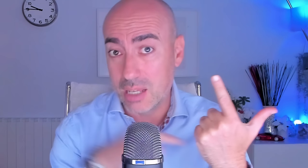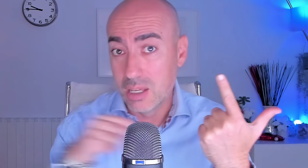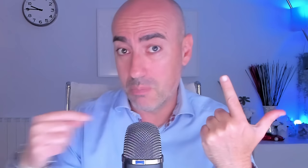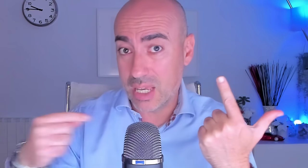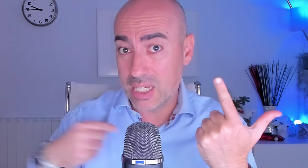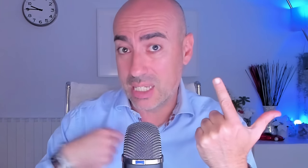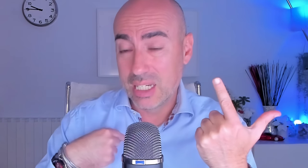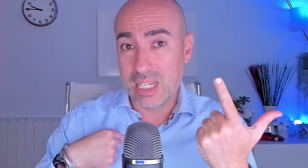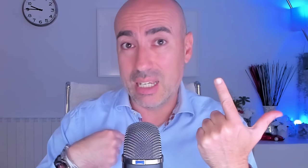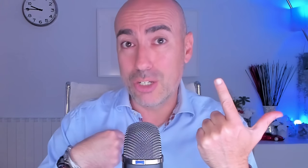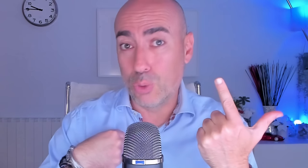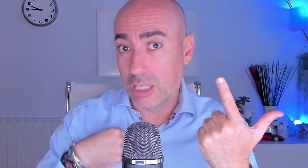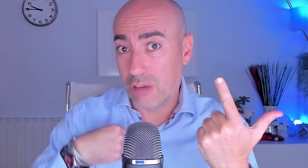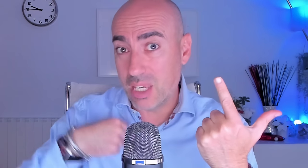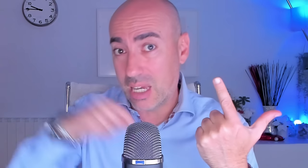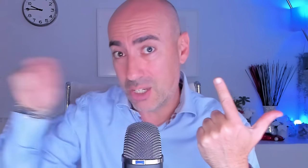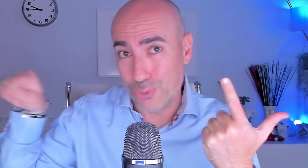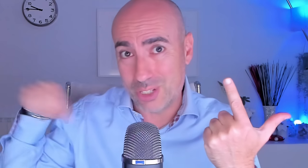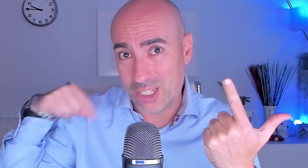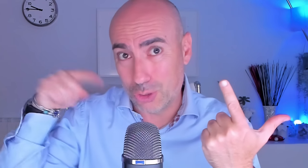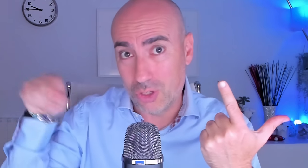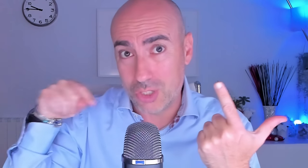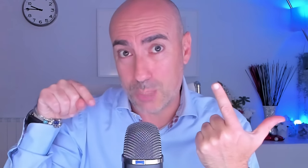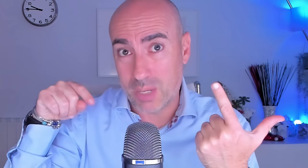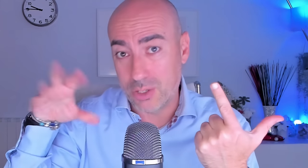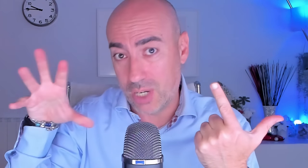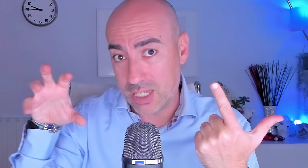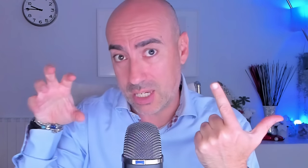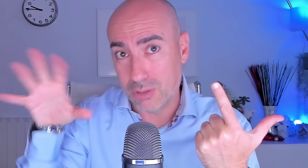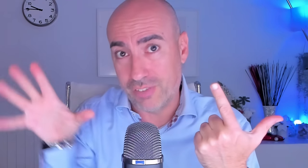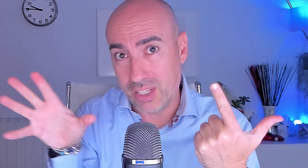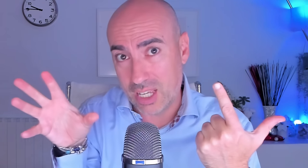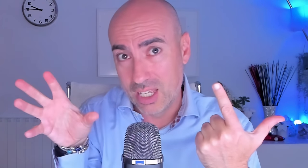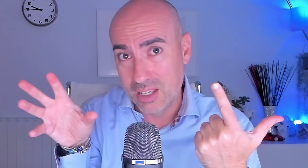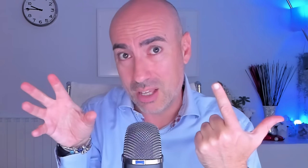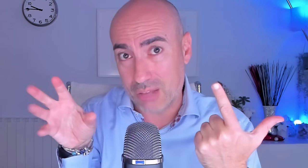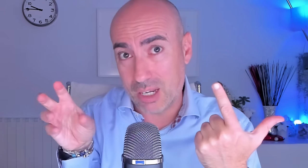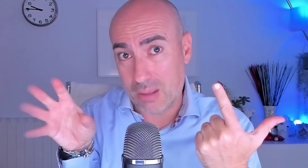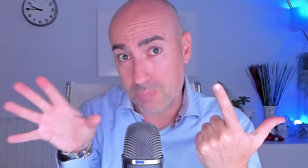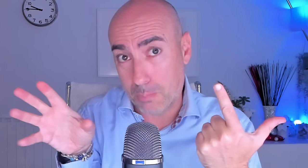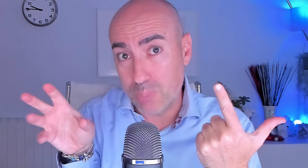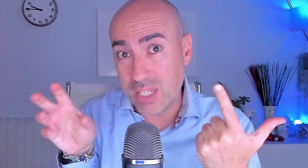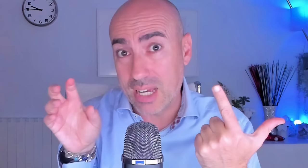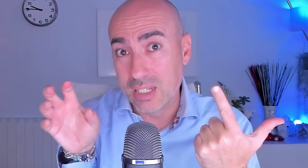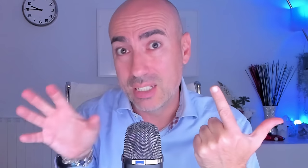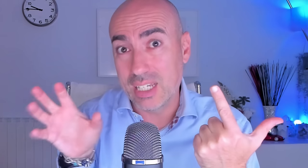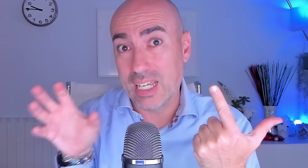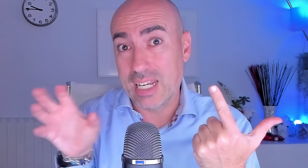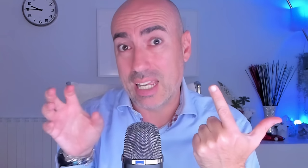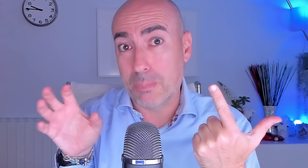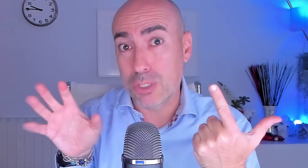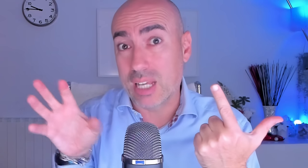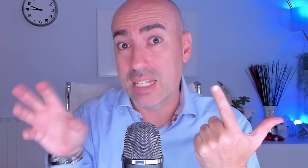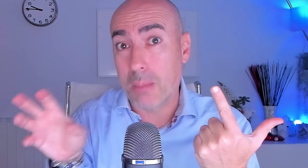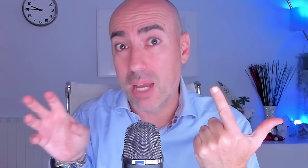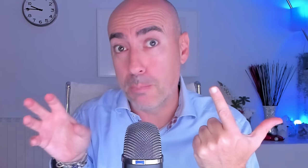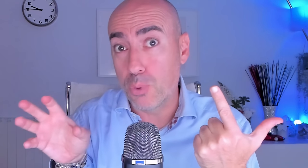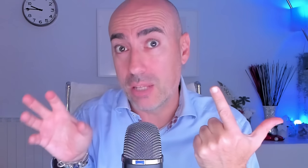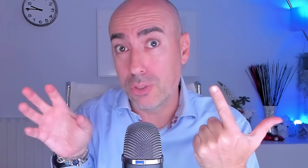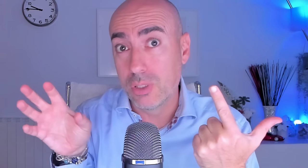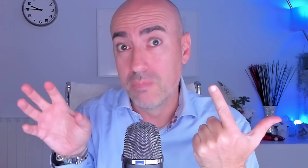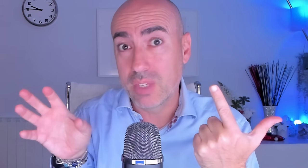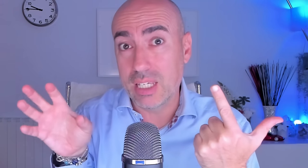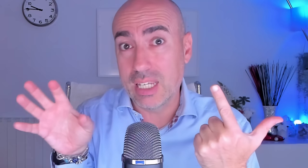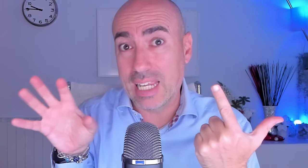Ah me has insultado a mí has insultado a todos los españoles eh con el fin de hacer piña eh en aquella persona que está